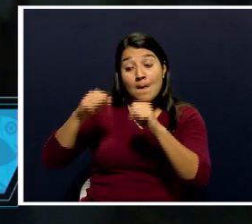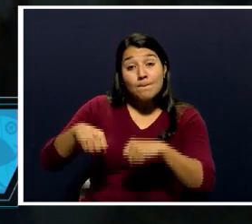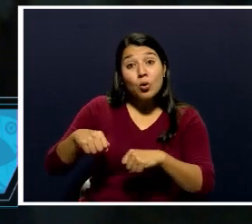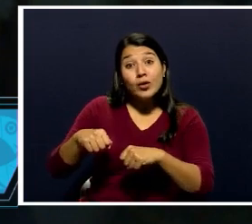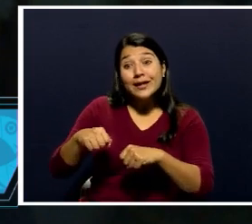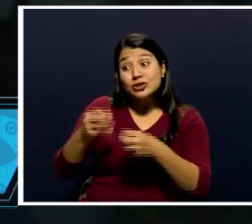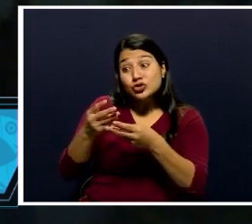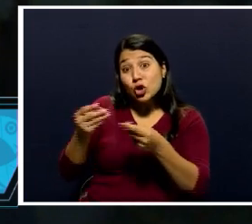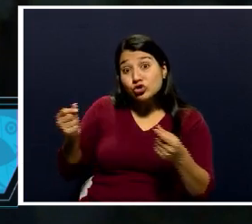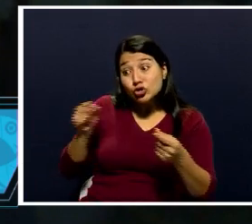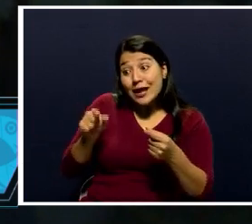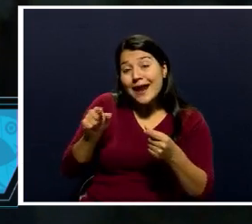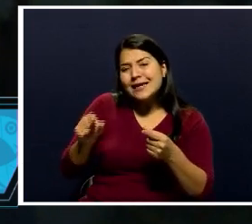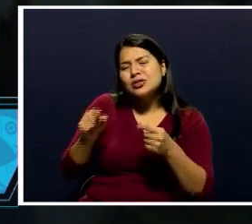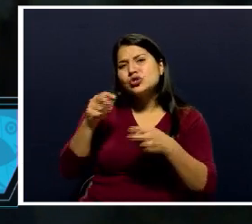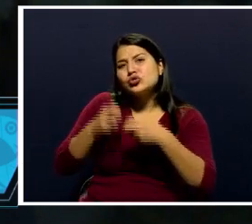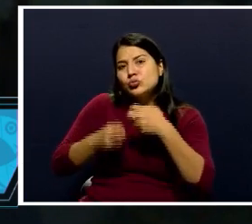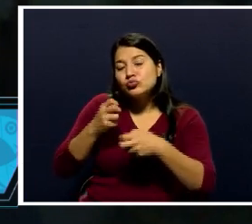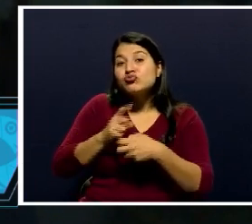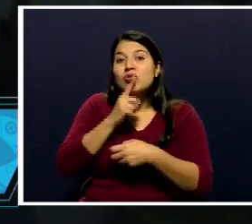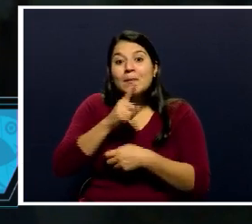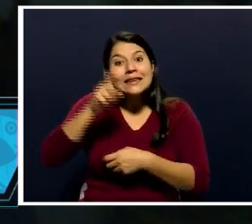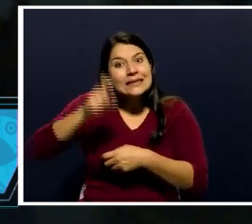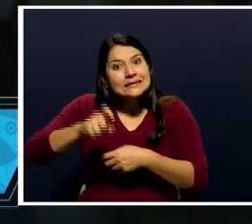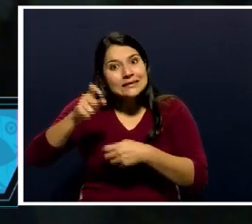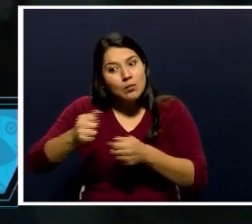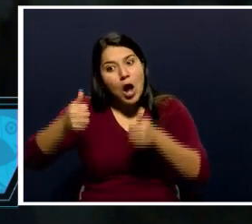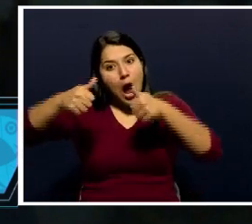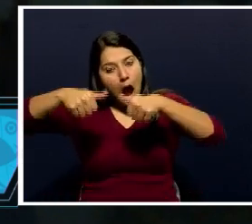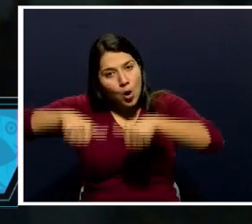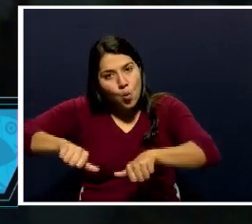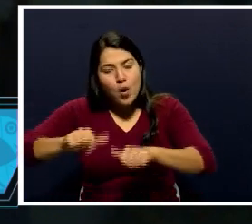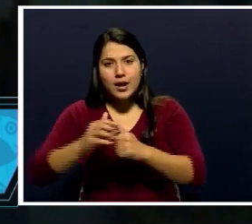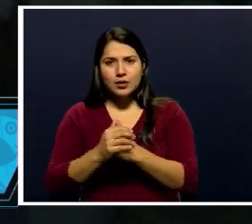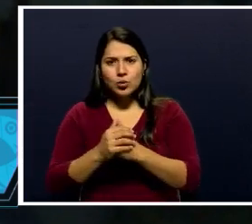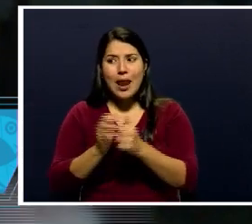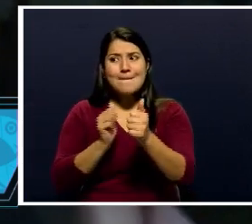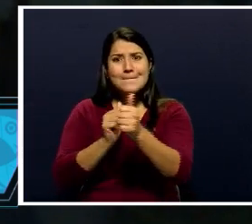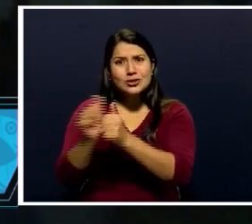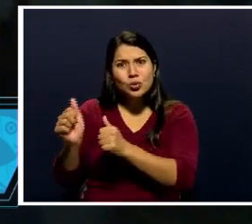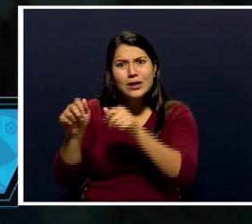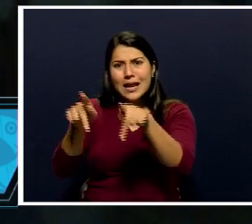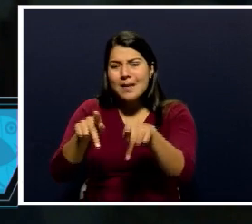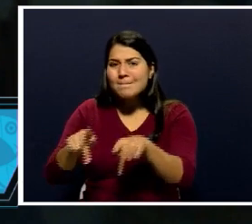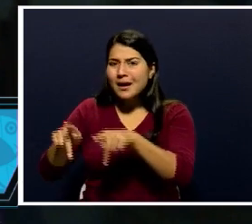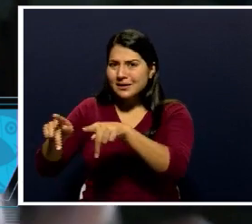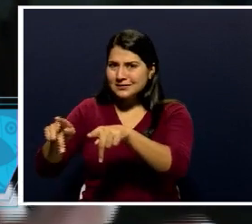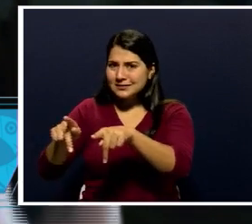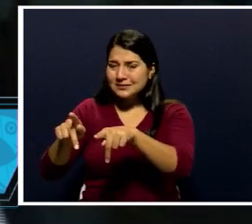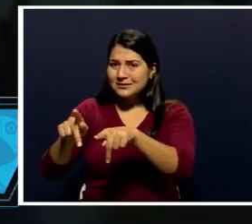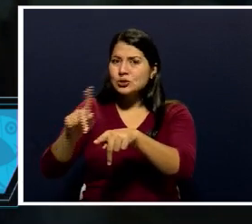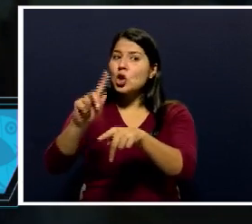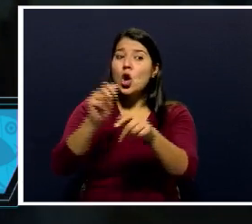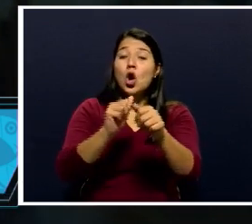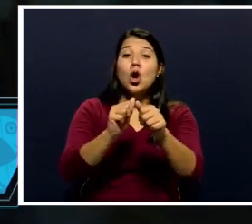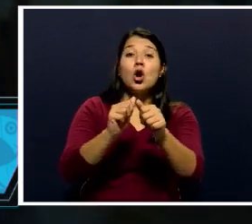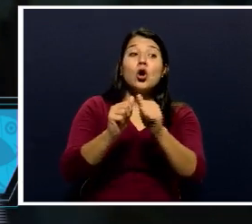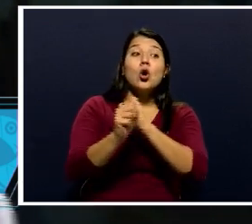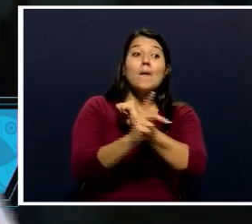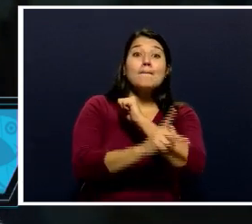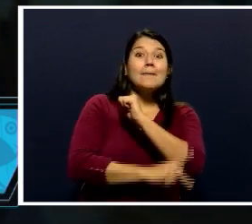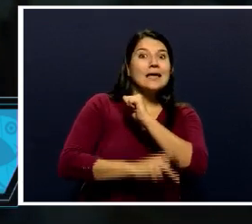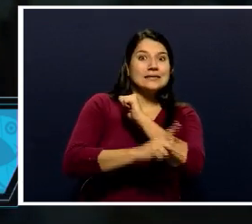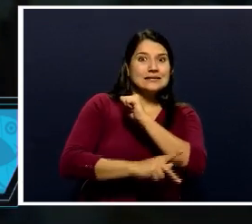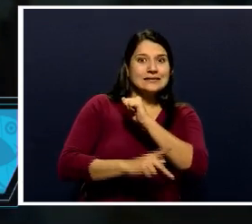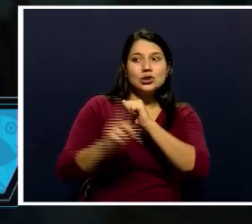resolverlos necesitamos de verdad del acuerdo de las grandes mayorías, no de los países, sino del mundo. Y en este